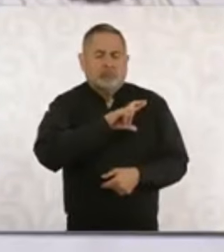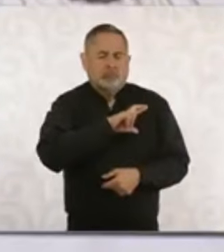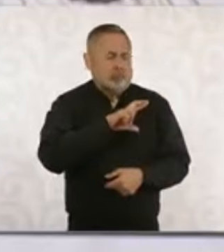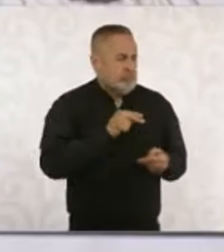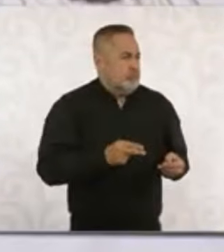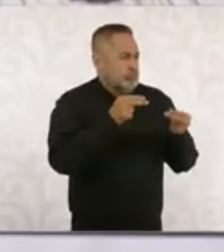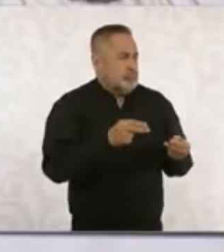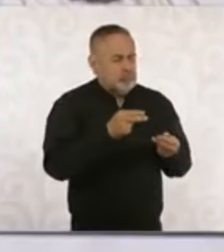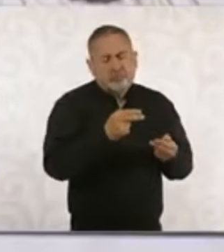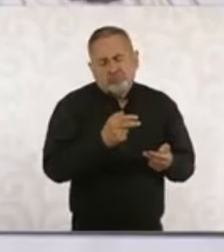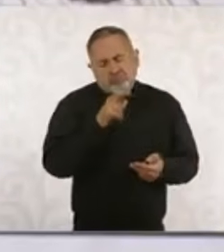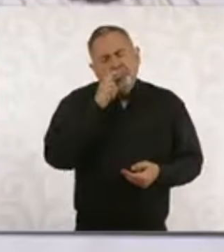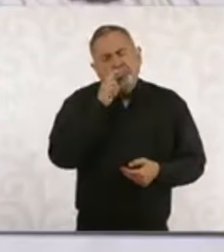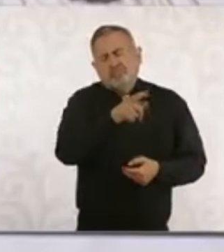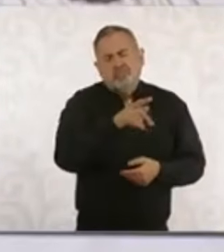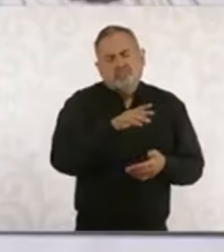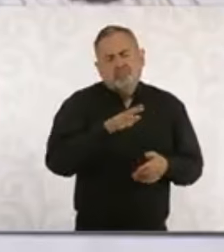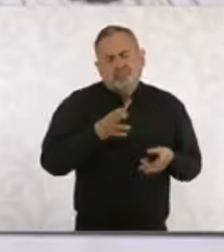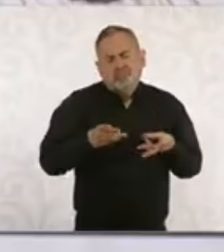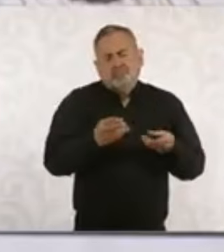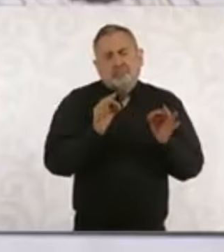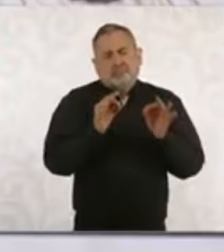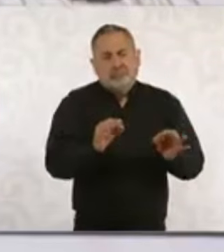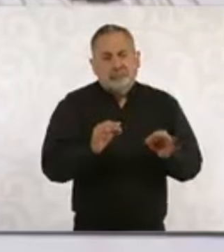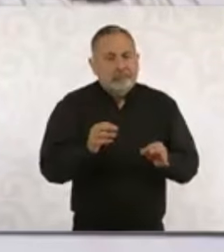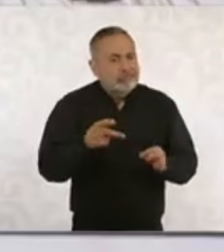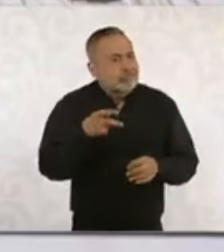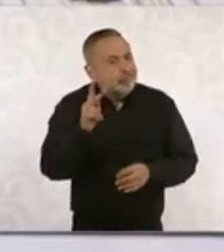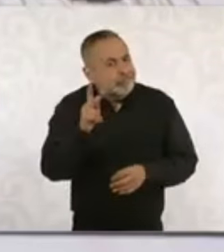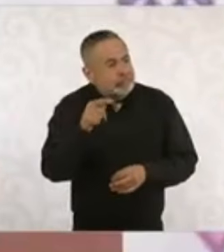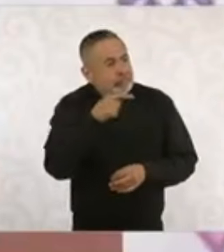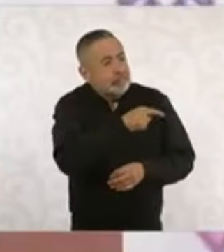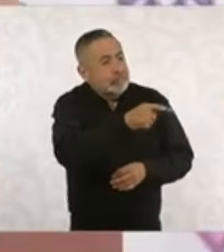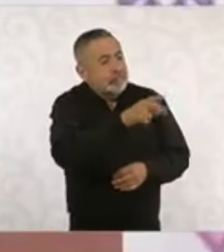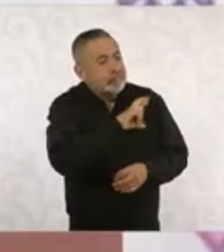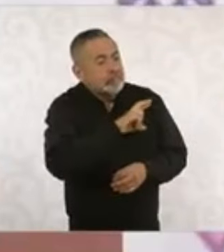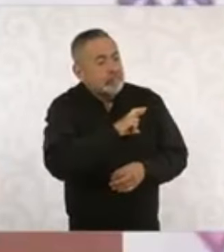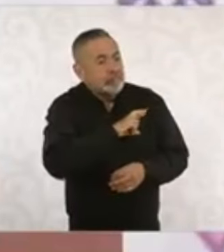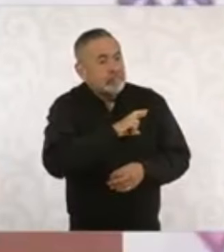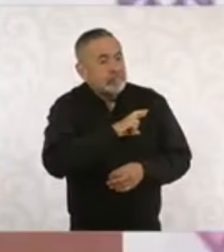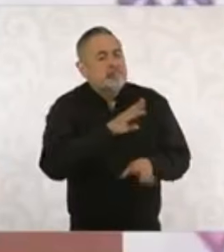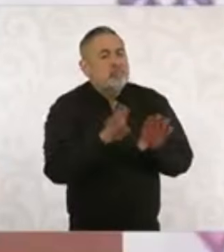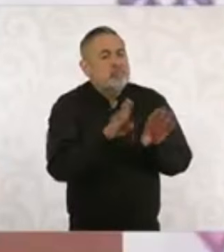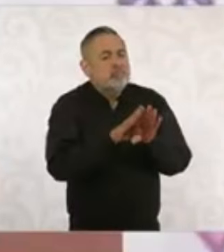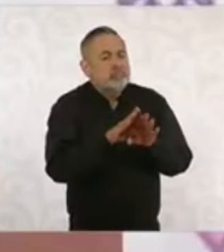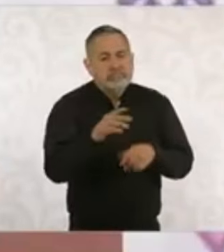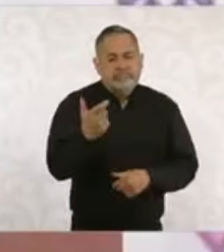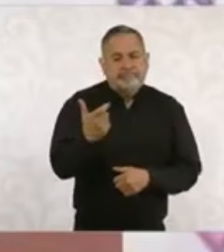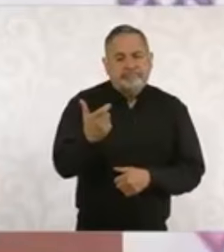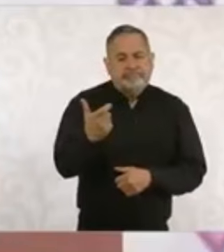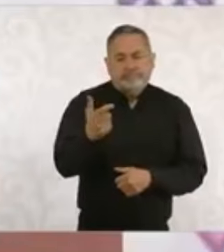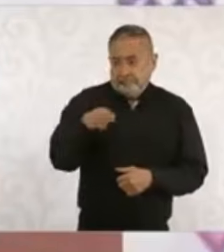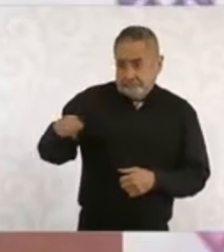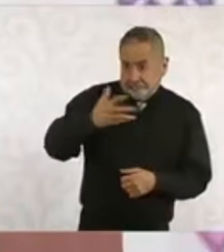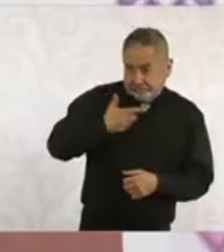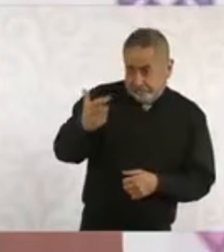Nada más que tiene un problema. A lo privado solo puede acceder quien tiene recursos económicos.